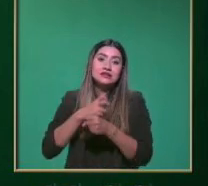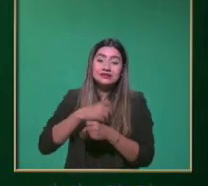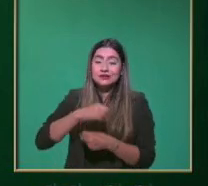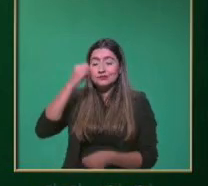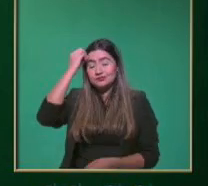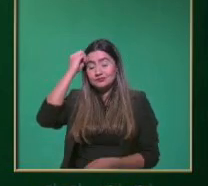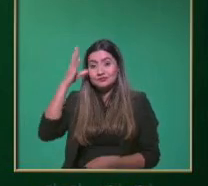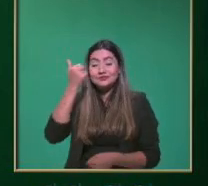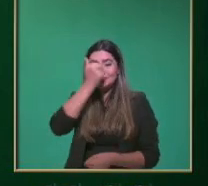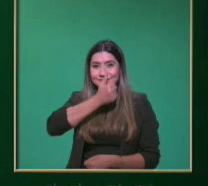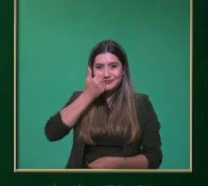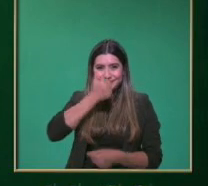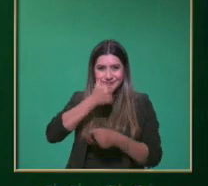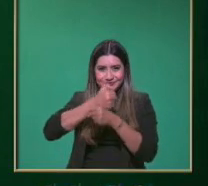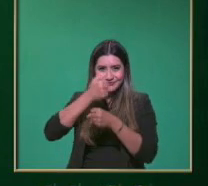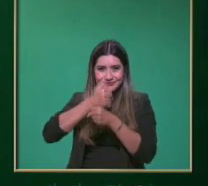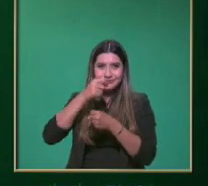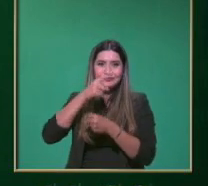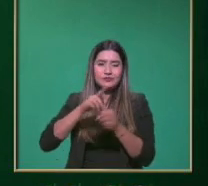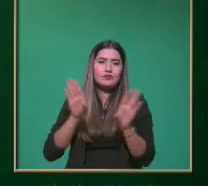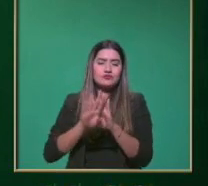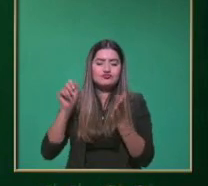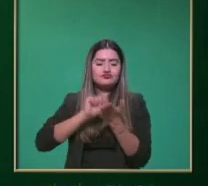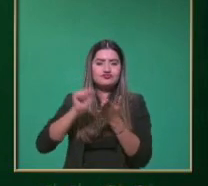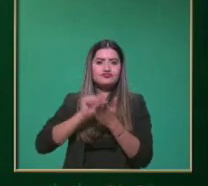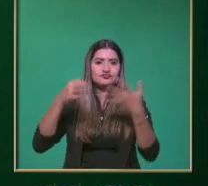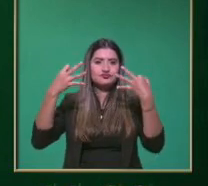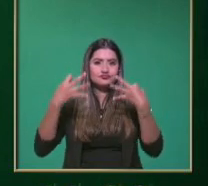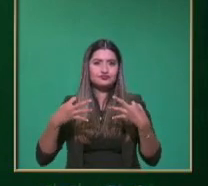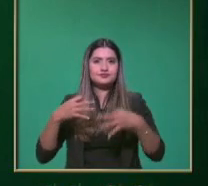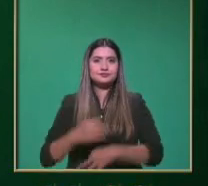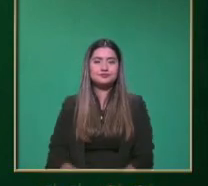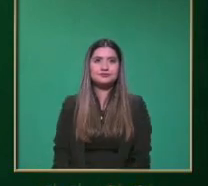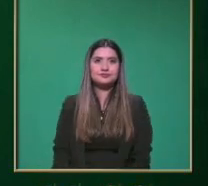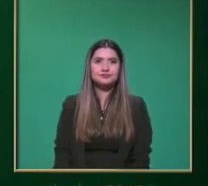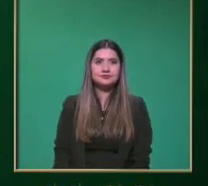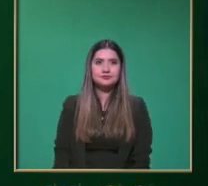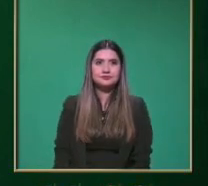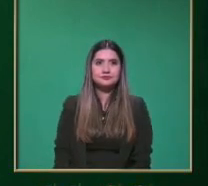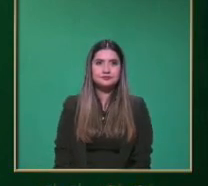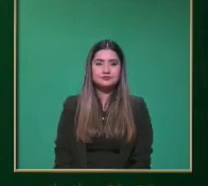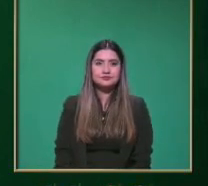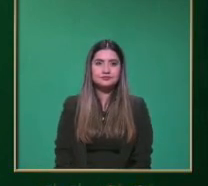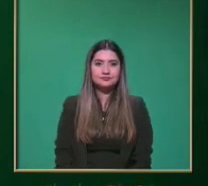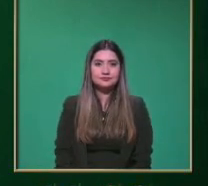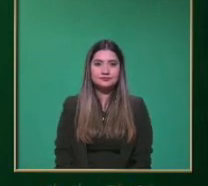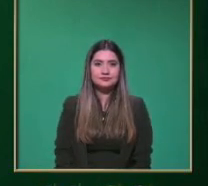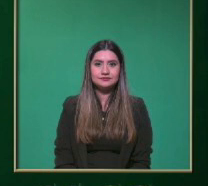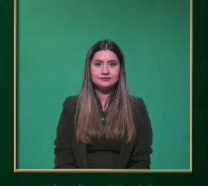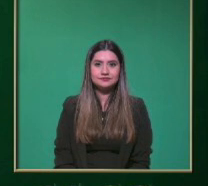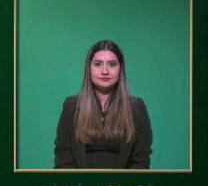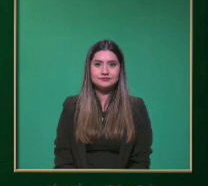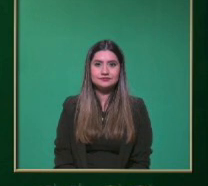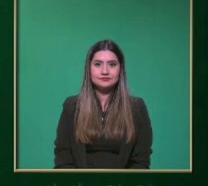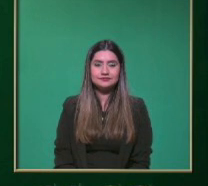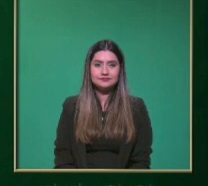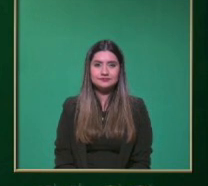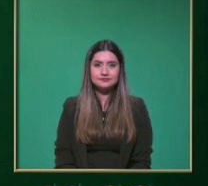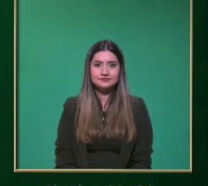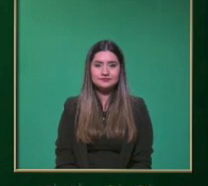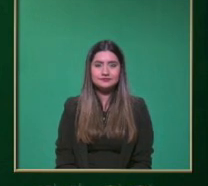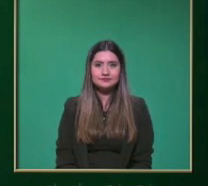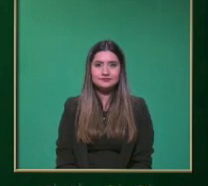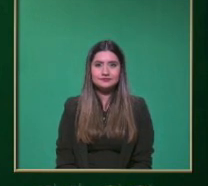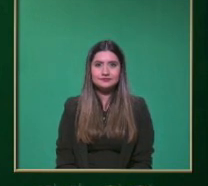puede explicar cómo se escribe la letra pu? Claro que sí. Vamos a ver. Aquí está la letra pu. El trazo correcto debe de